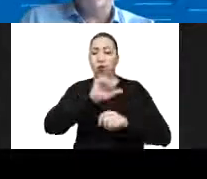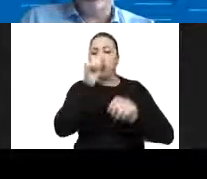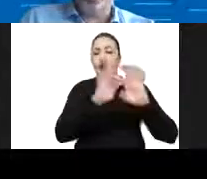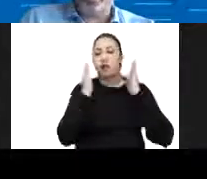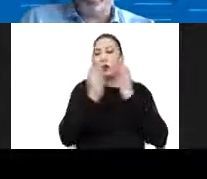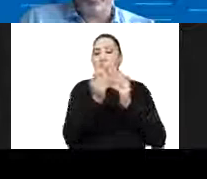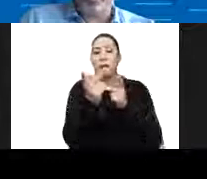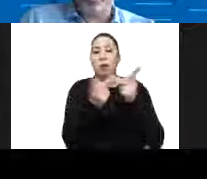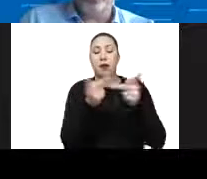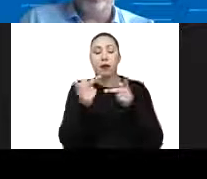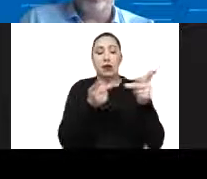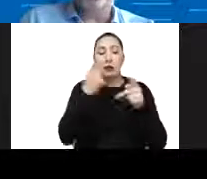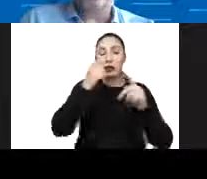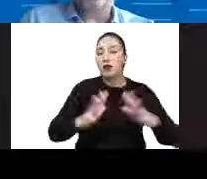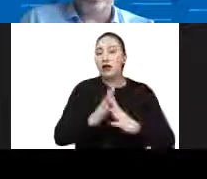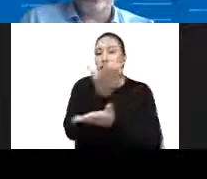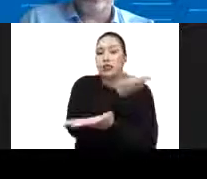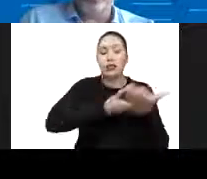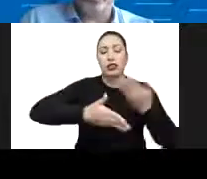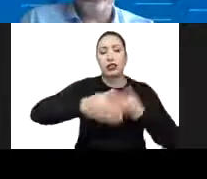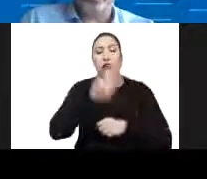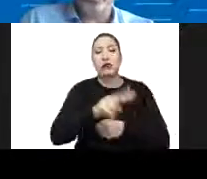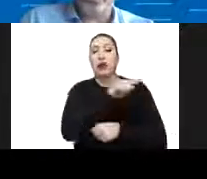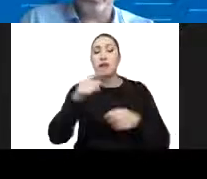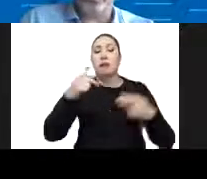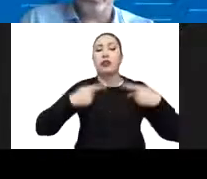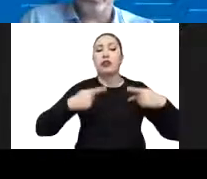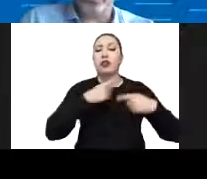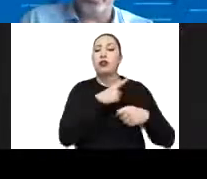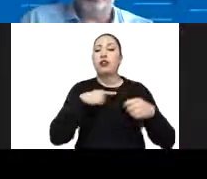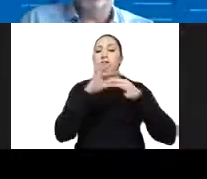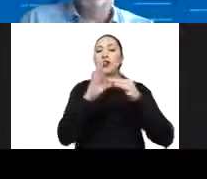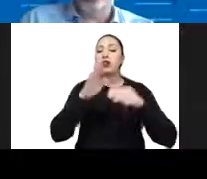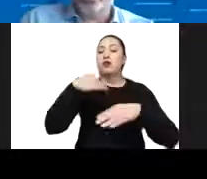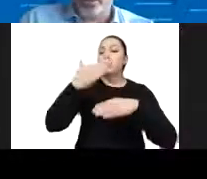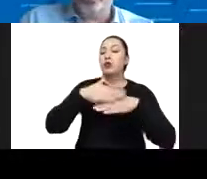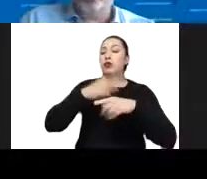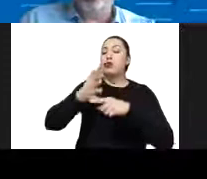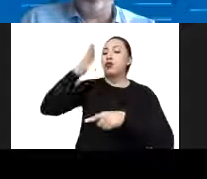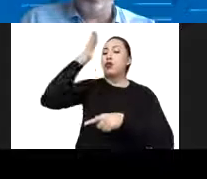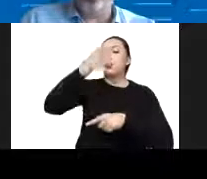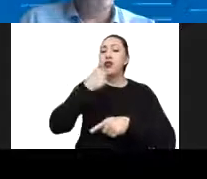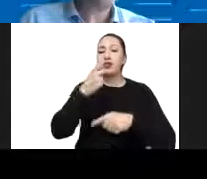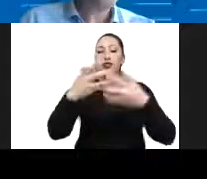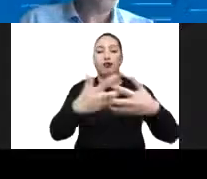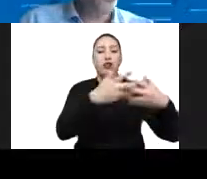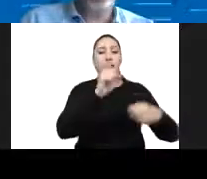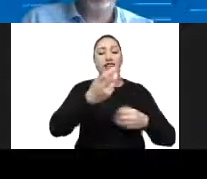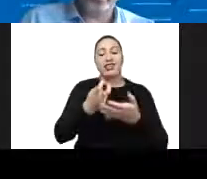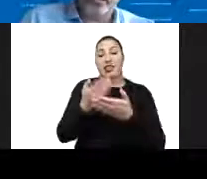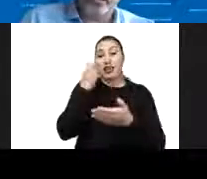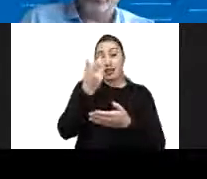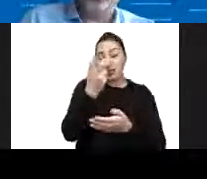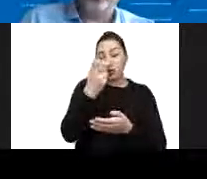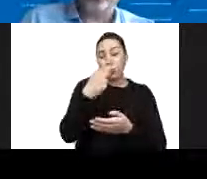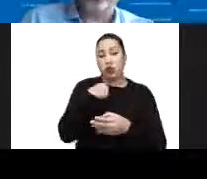inclusivos y participativos. Son los usuarios que deben definir qué quieren para el sistema, y este es el ejercicio que hicimos